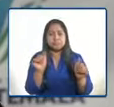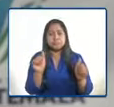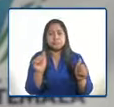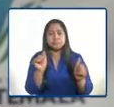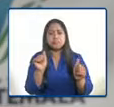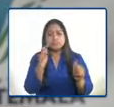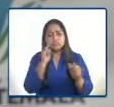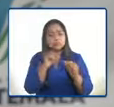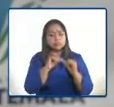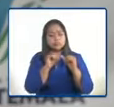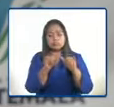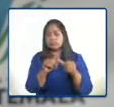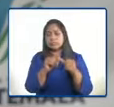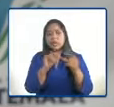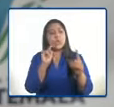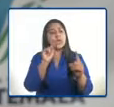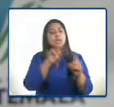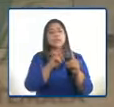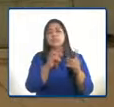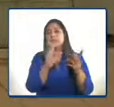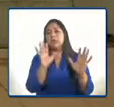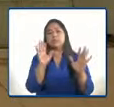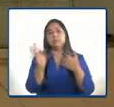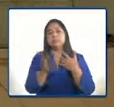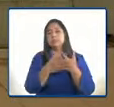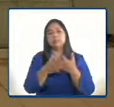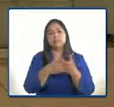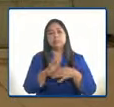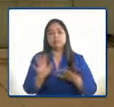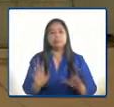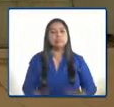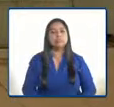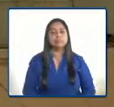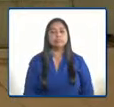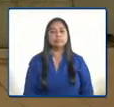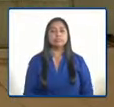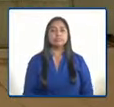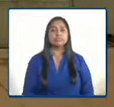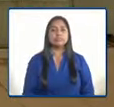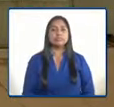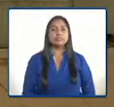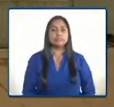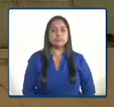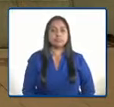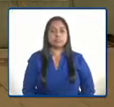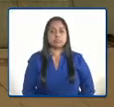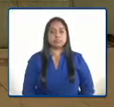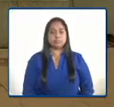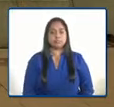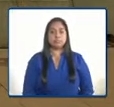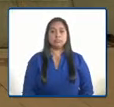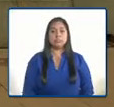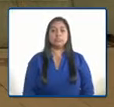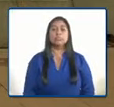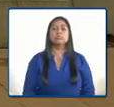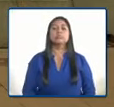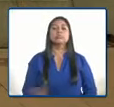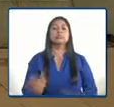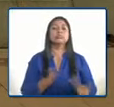y seguirán vigentes hasta nueva orden. Gracias, señor secretario. Otra era, la